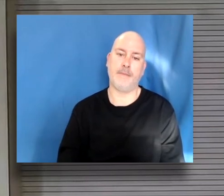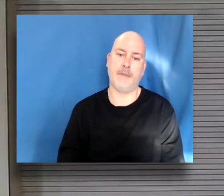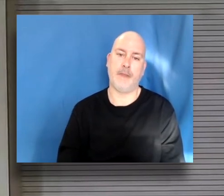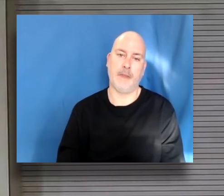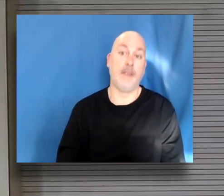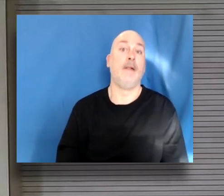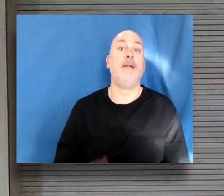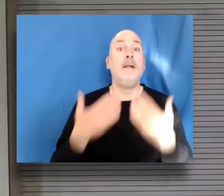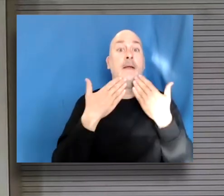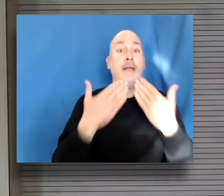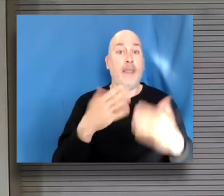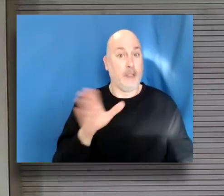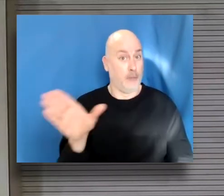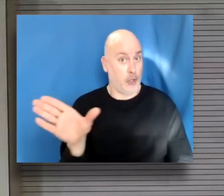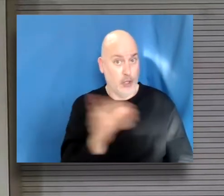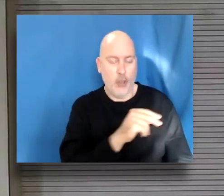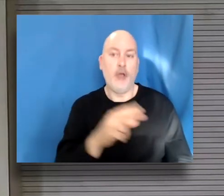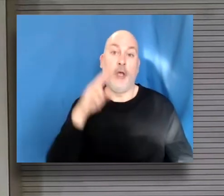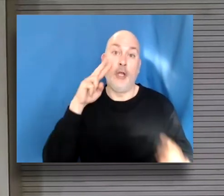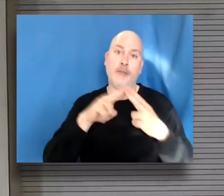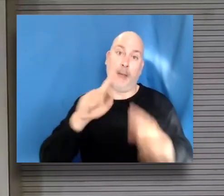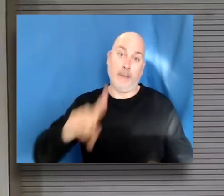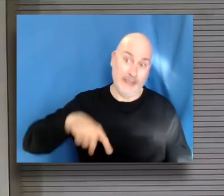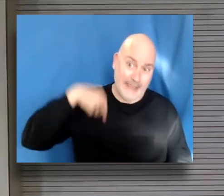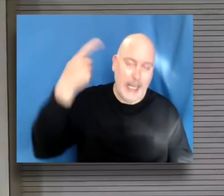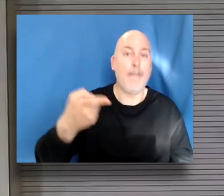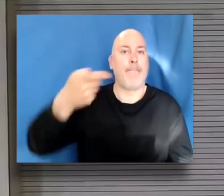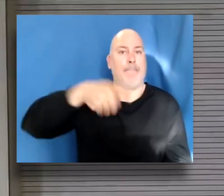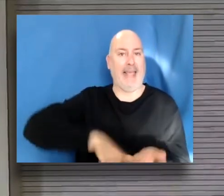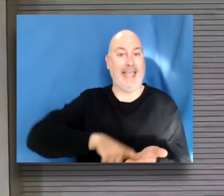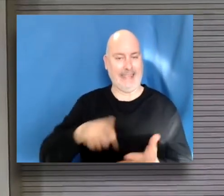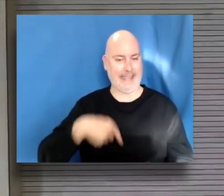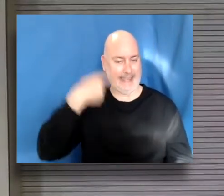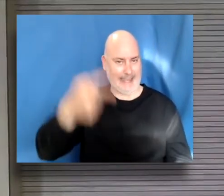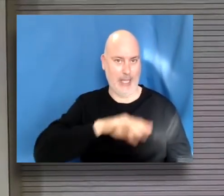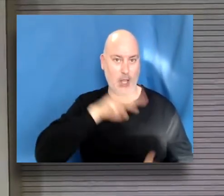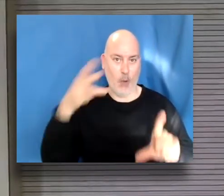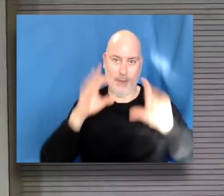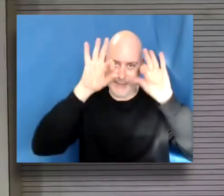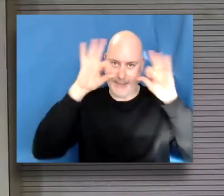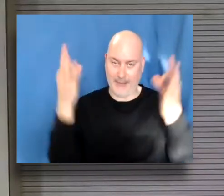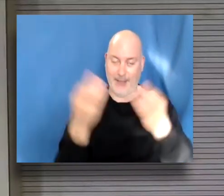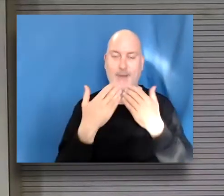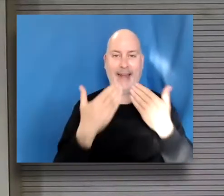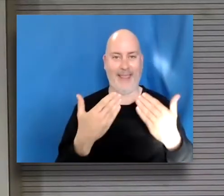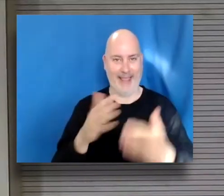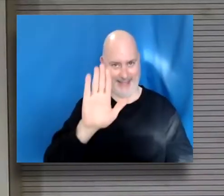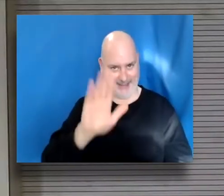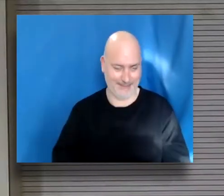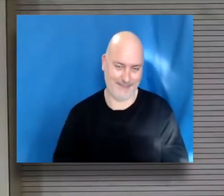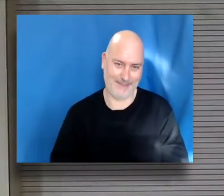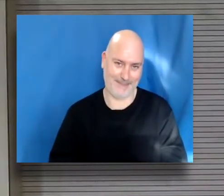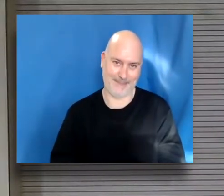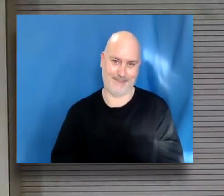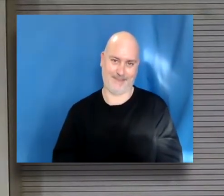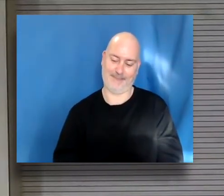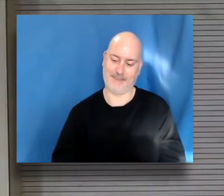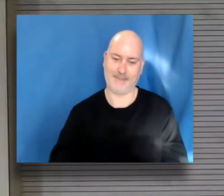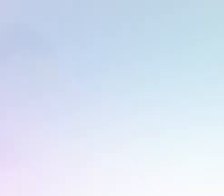Muchas gracias por todo y nos vemos el próximo mes en el siguiente webinar. Muchas gracias. Gracias. Gracias.